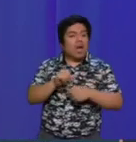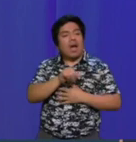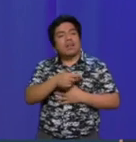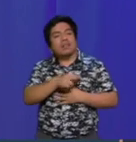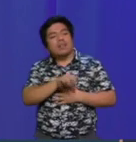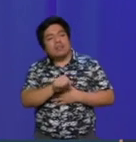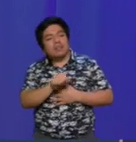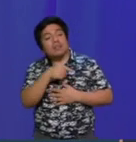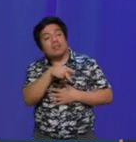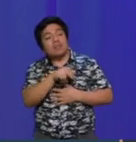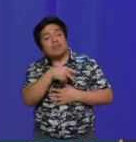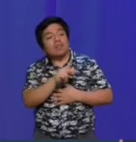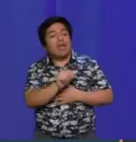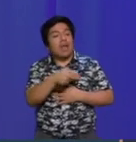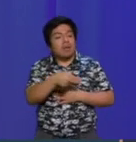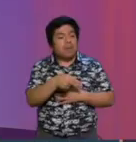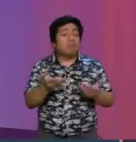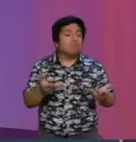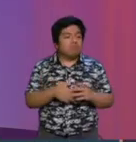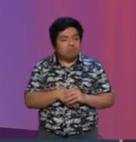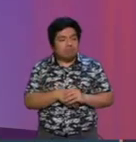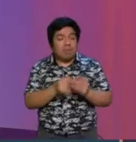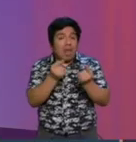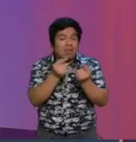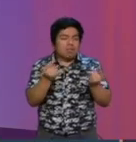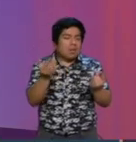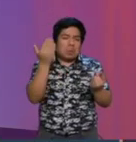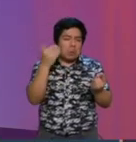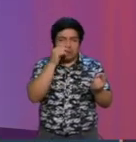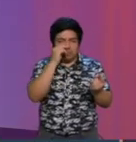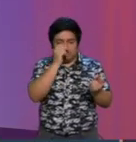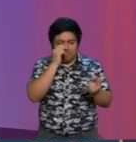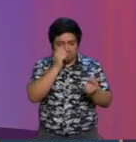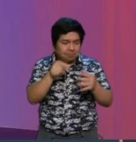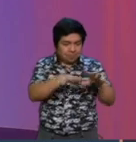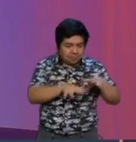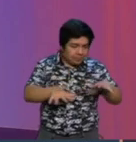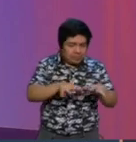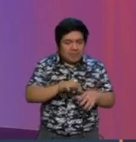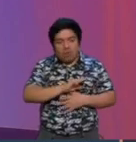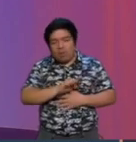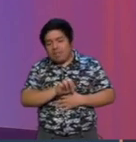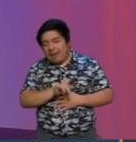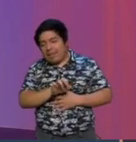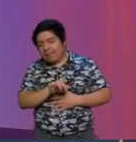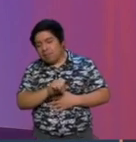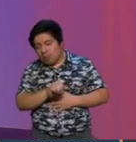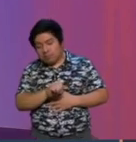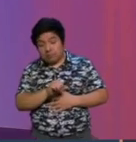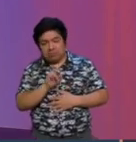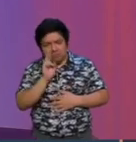las características de los gobiernos del PAN? Históricamente el PAN ha creído en la descentralización, en el municipalismo. Y vemos